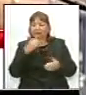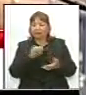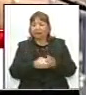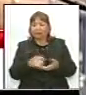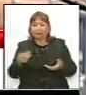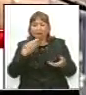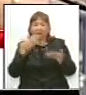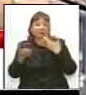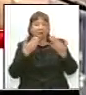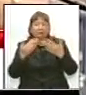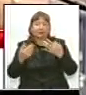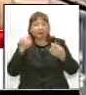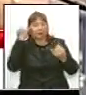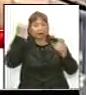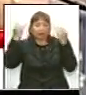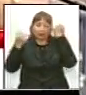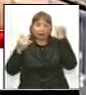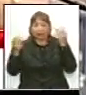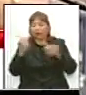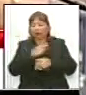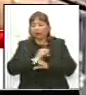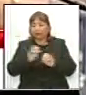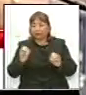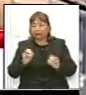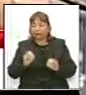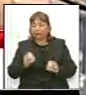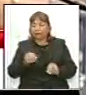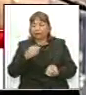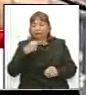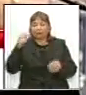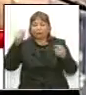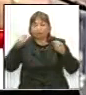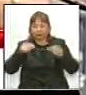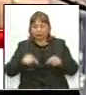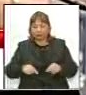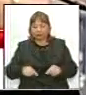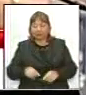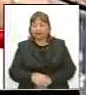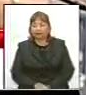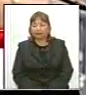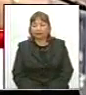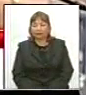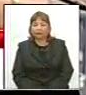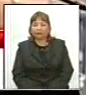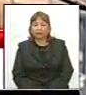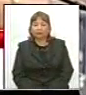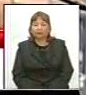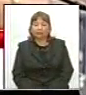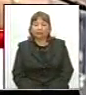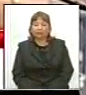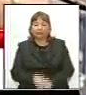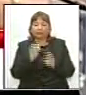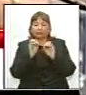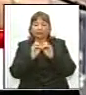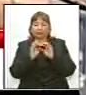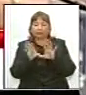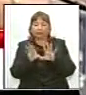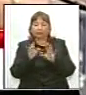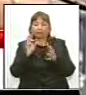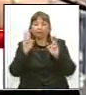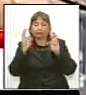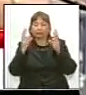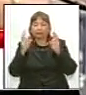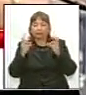venir a conversar y a cambiar ideas y no llegar a nada. No. Hemos pedido claramente el